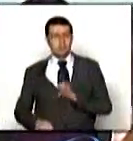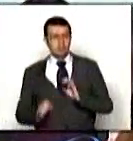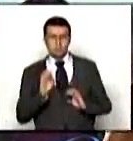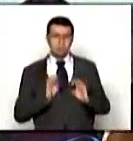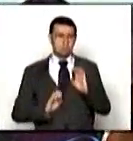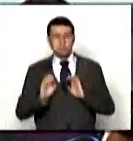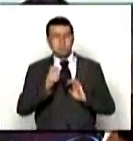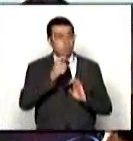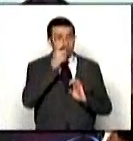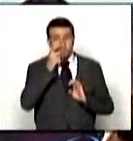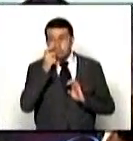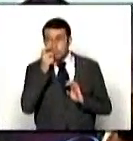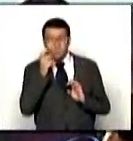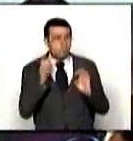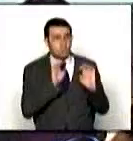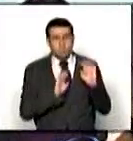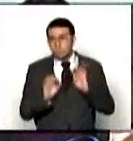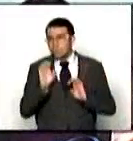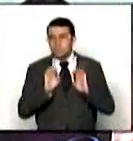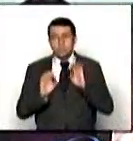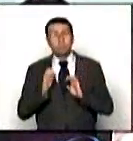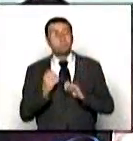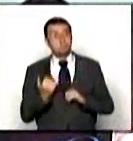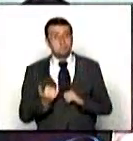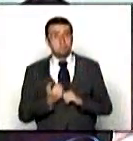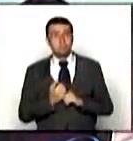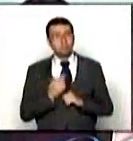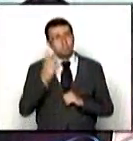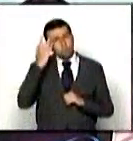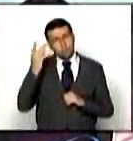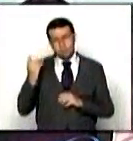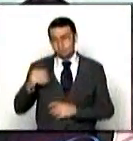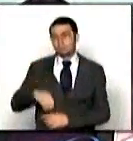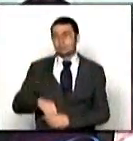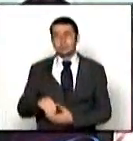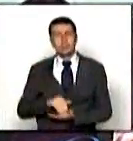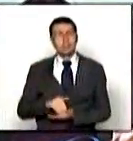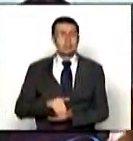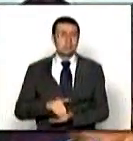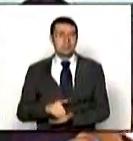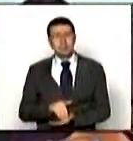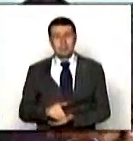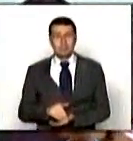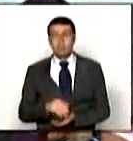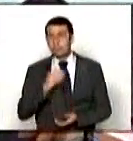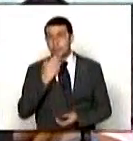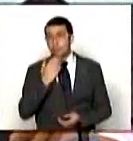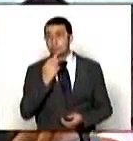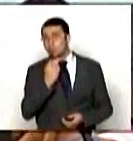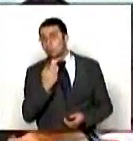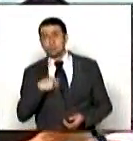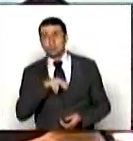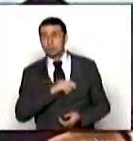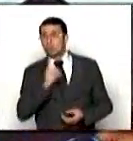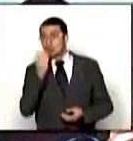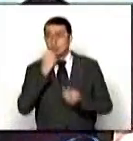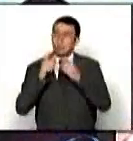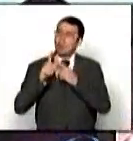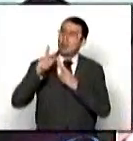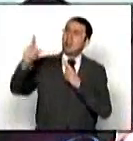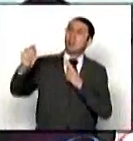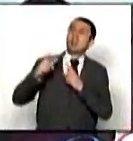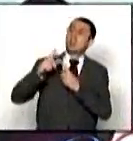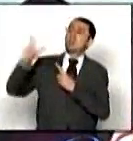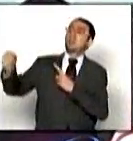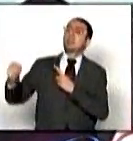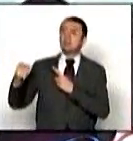alerta y mayor capacitado, porque obviamente es el lugar más débil que tenemos. Imagínense que nosotros comemos cosas que vienen del exterior, que